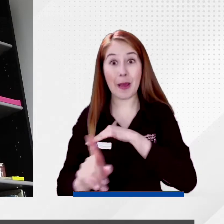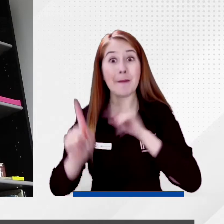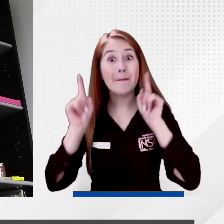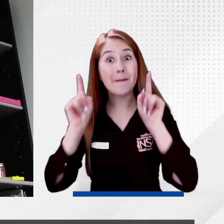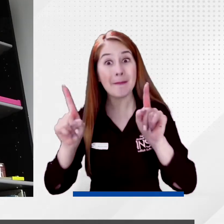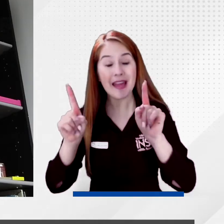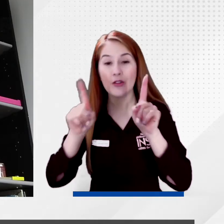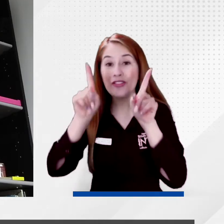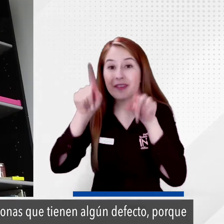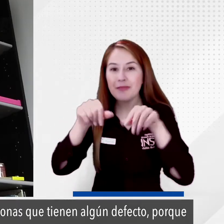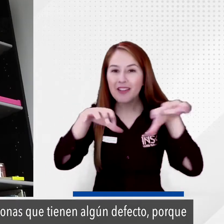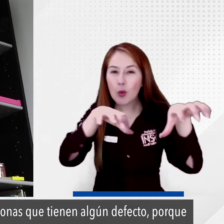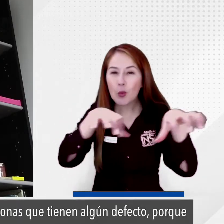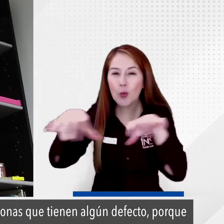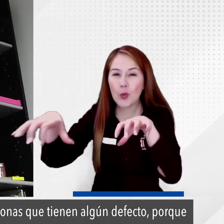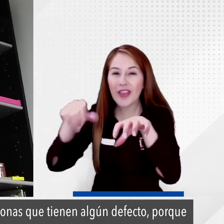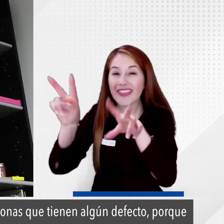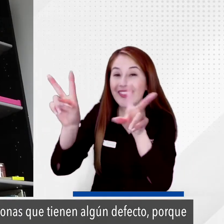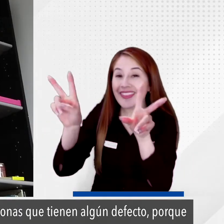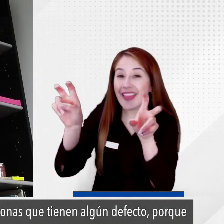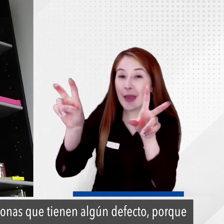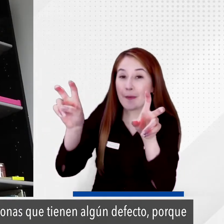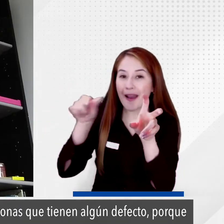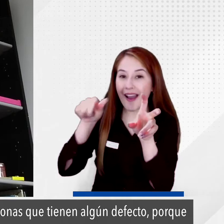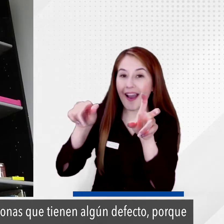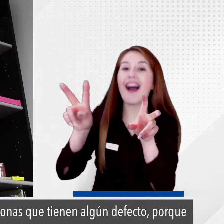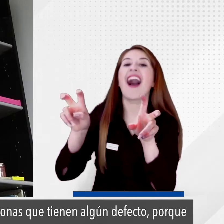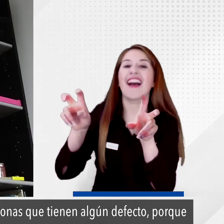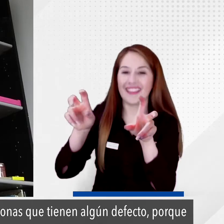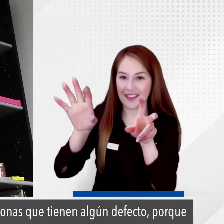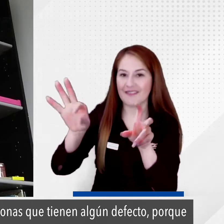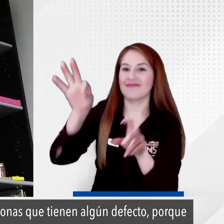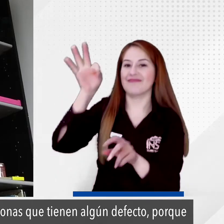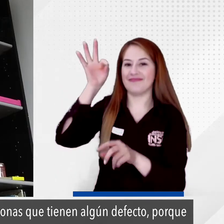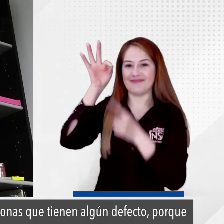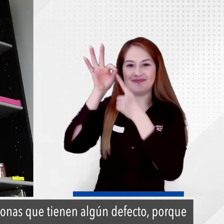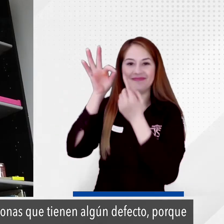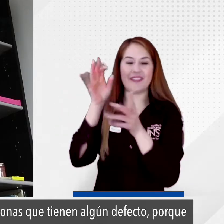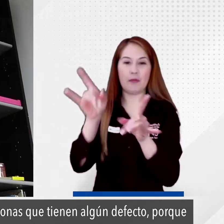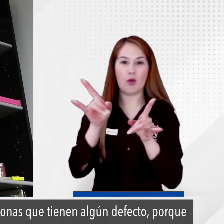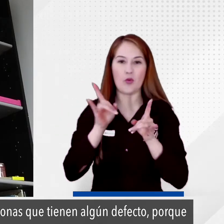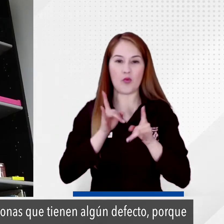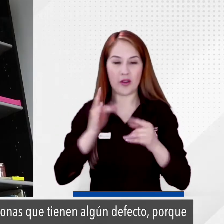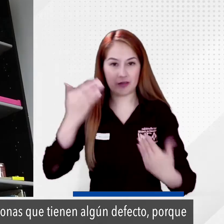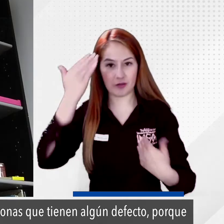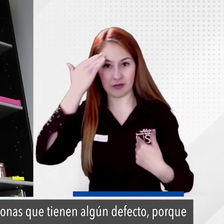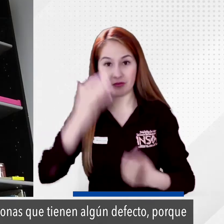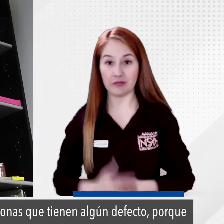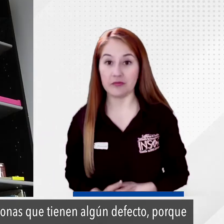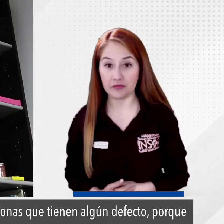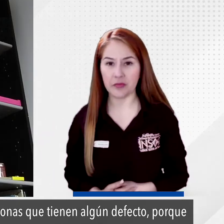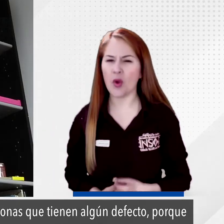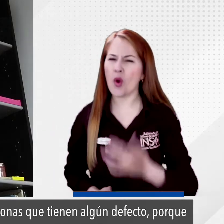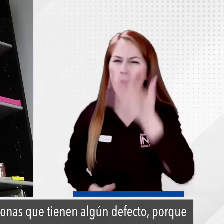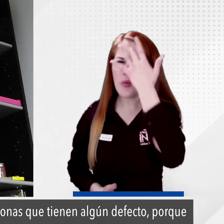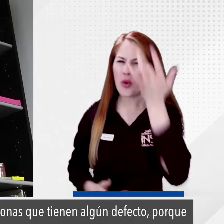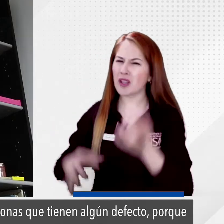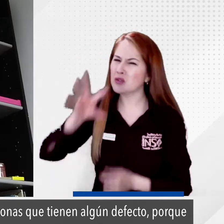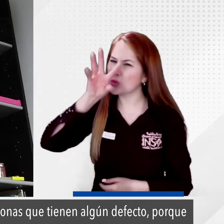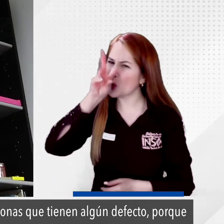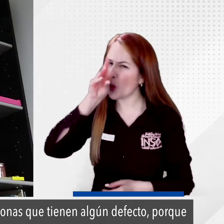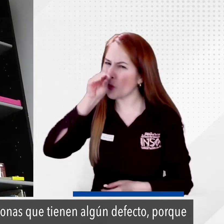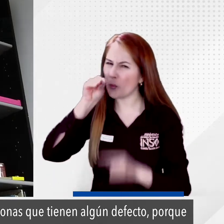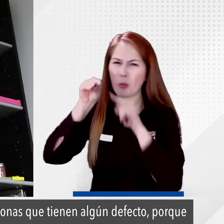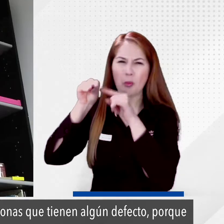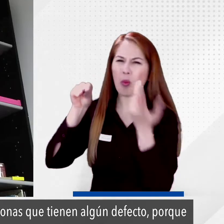justamente ese término, porque de lo que trata también es como de cómo personas, porque tienen